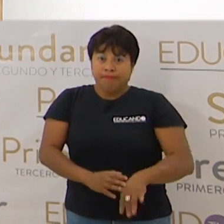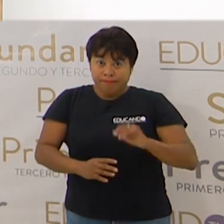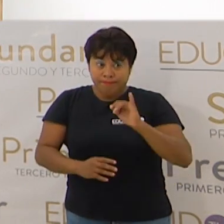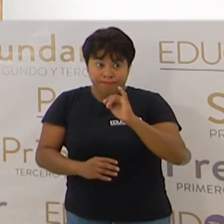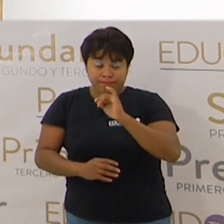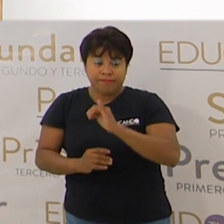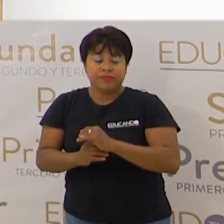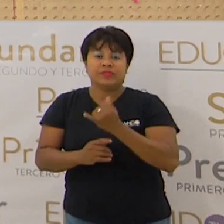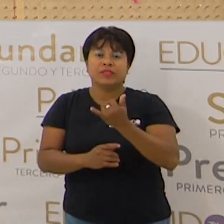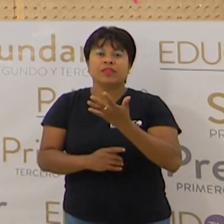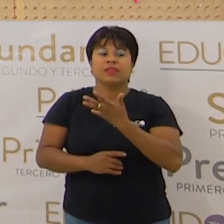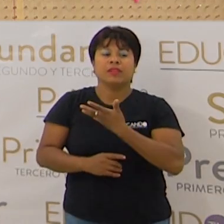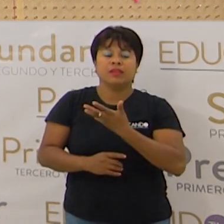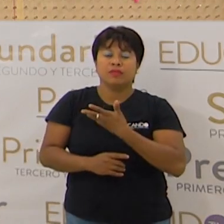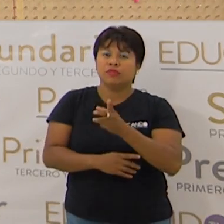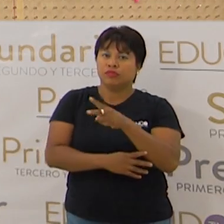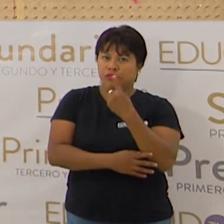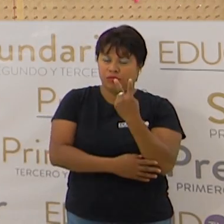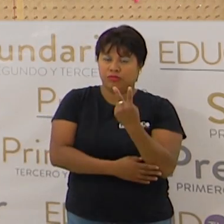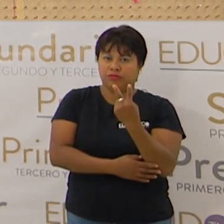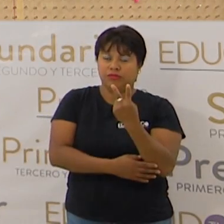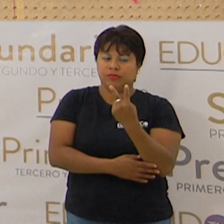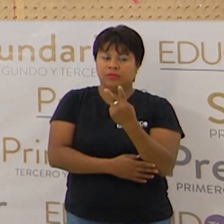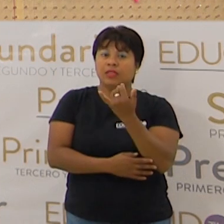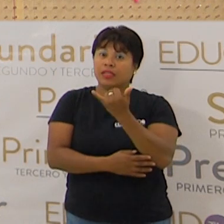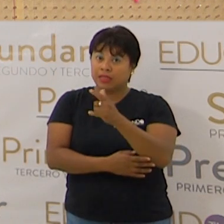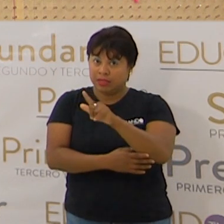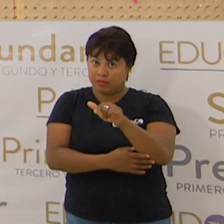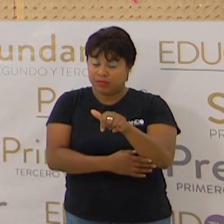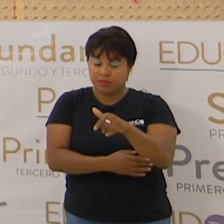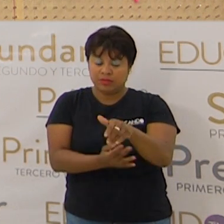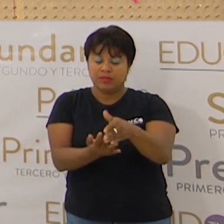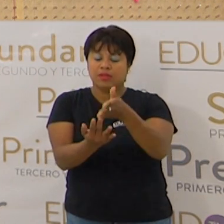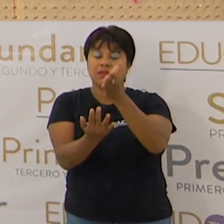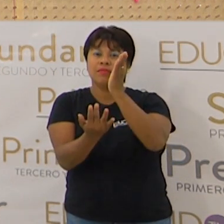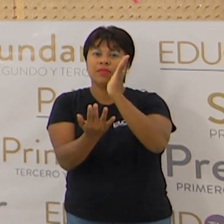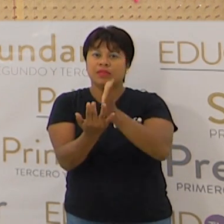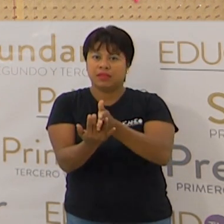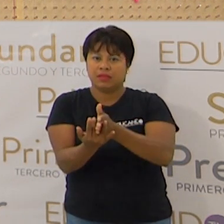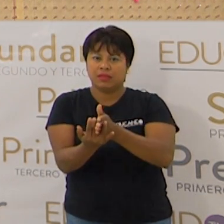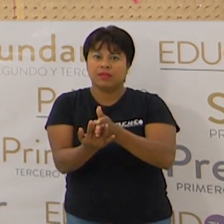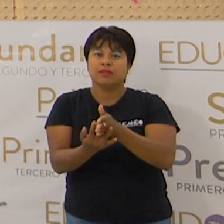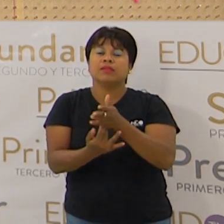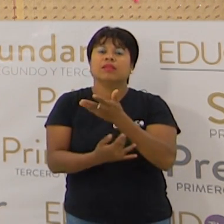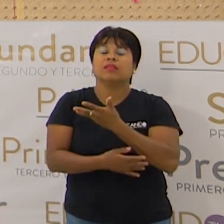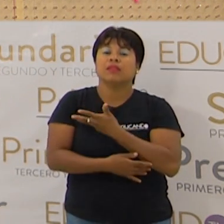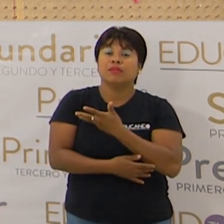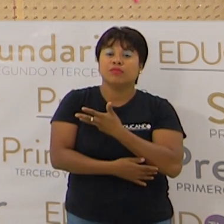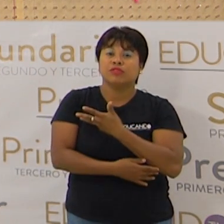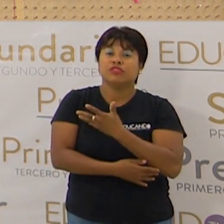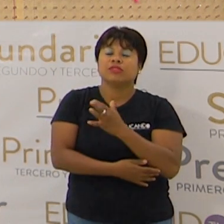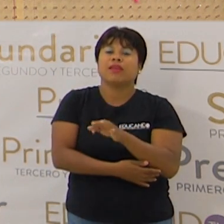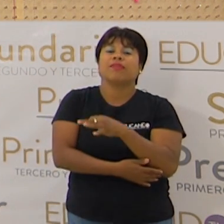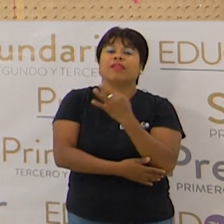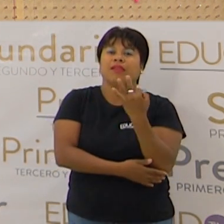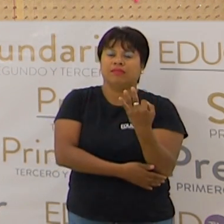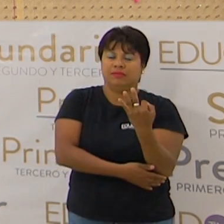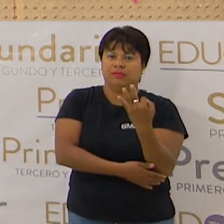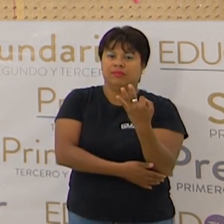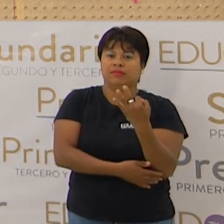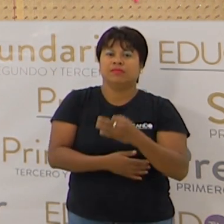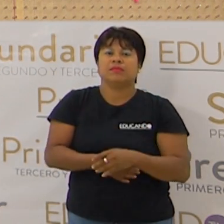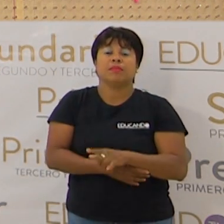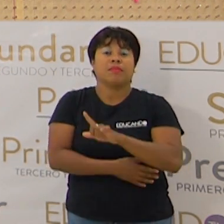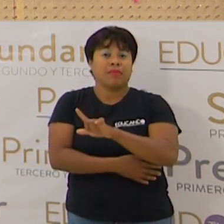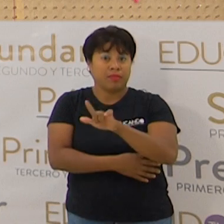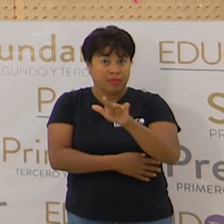¿sí? Y llevamos 2. Y luego a la mitad y llevaríamos